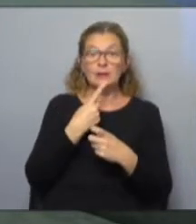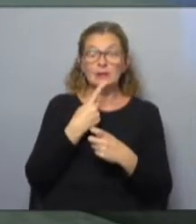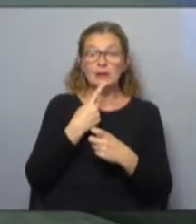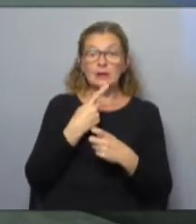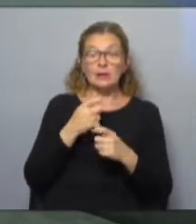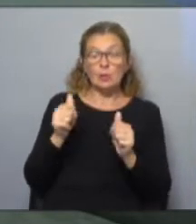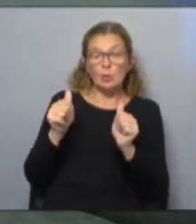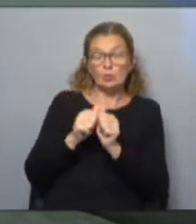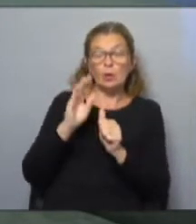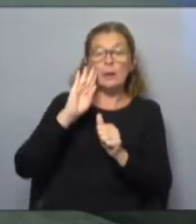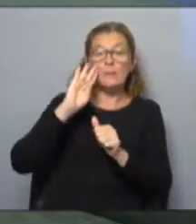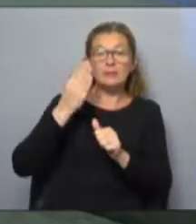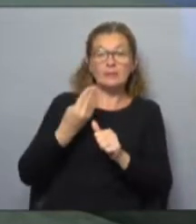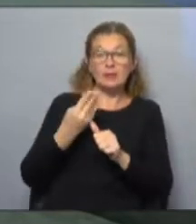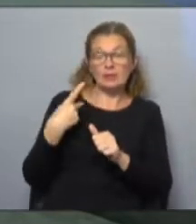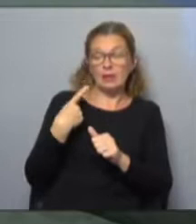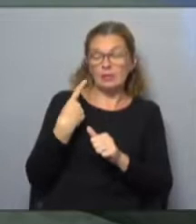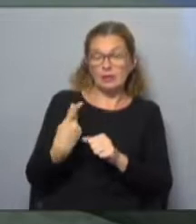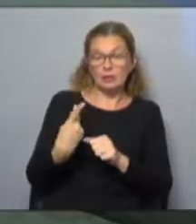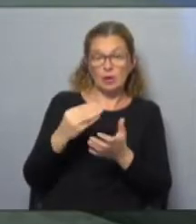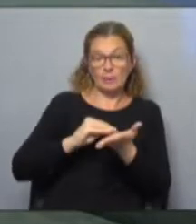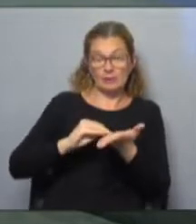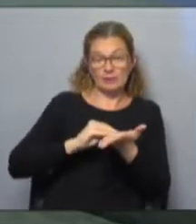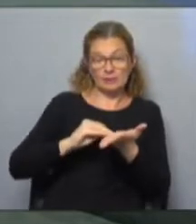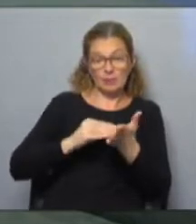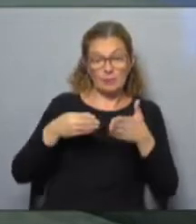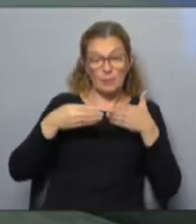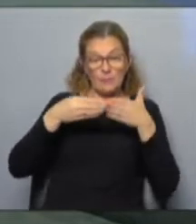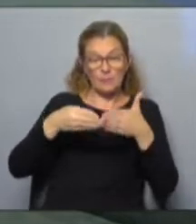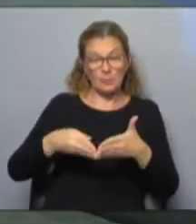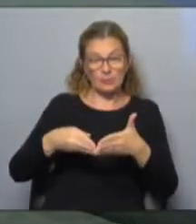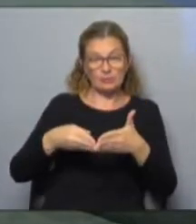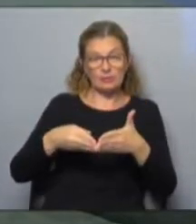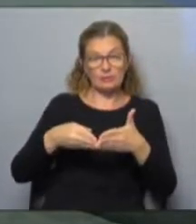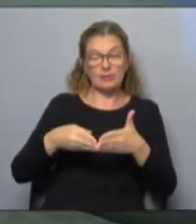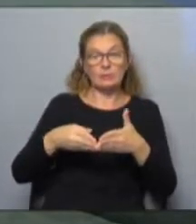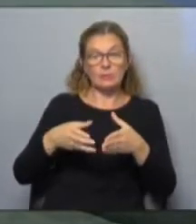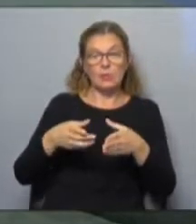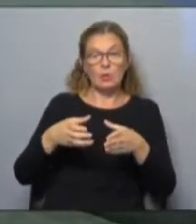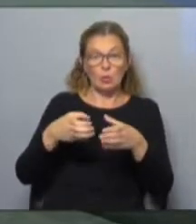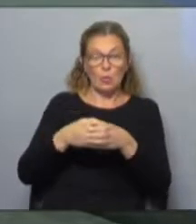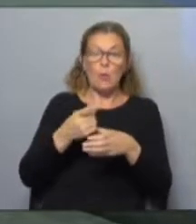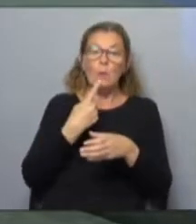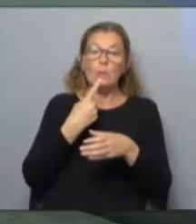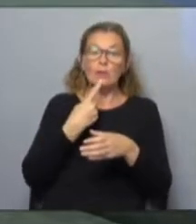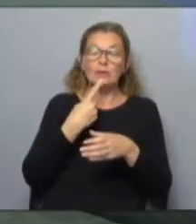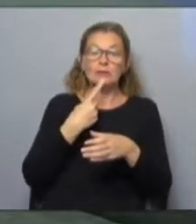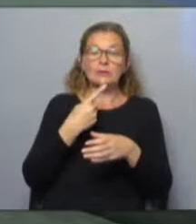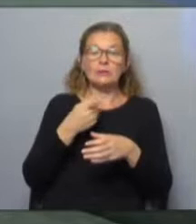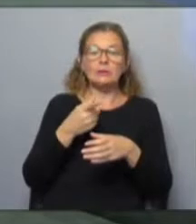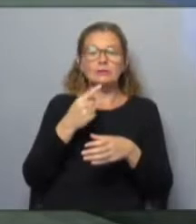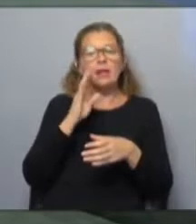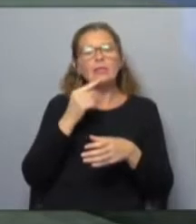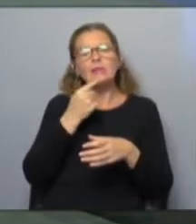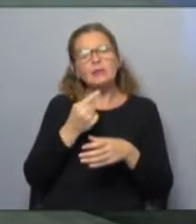con la representante en el directorio de la Administración Nacional de Puertos de esta fuerza política, Alejandra Koch, que está dando su